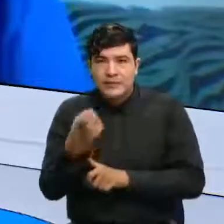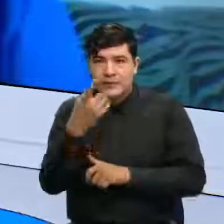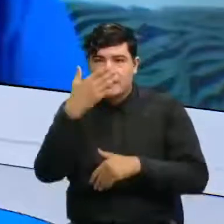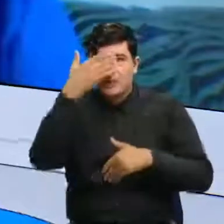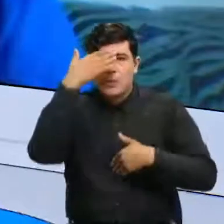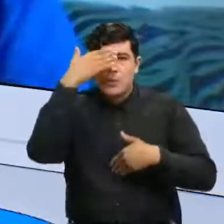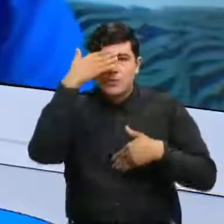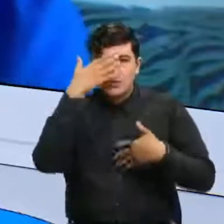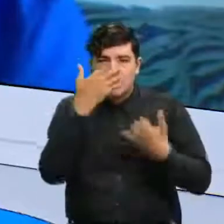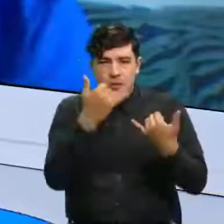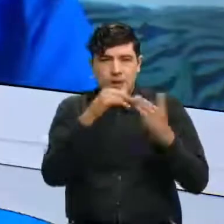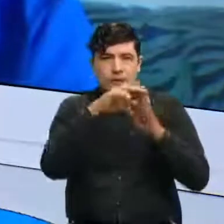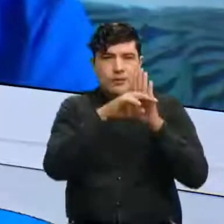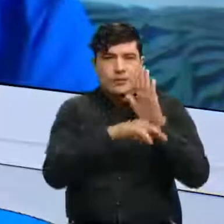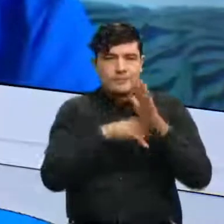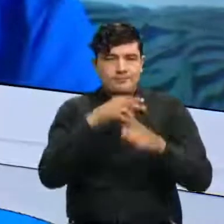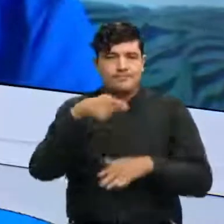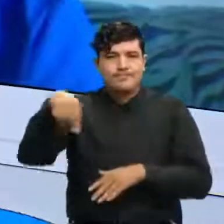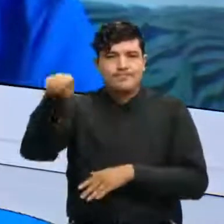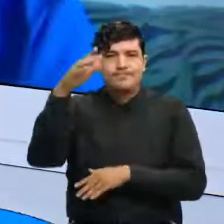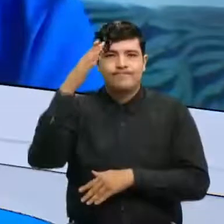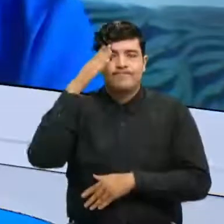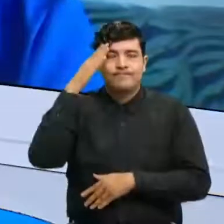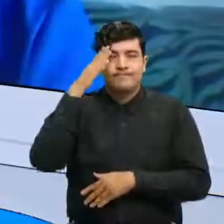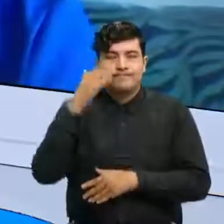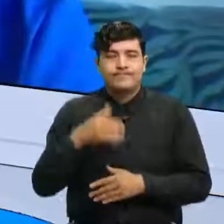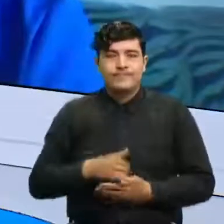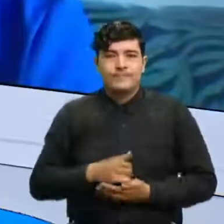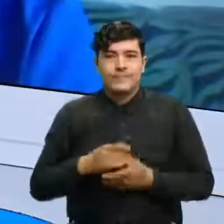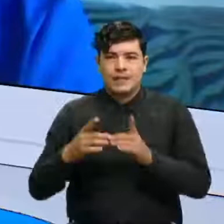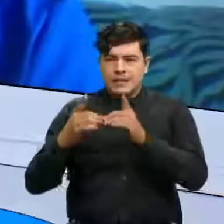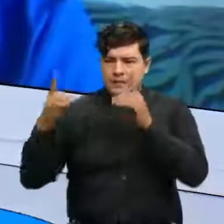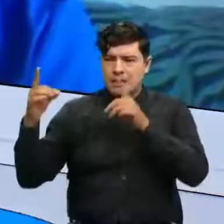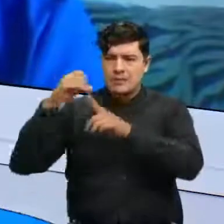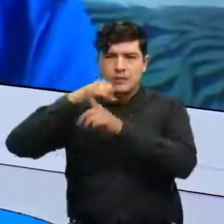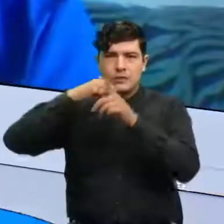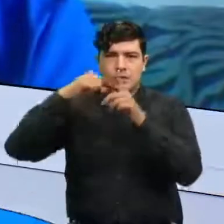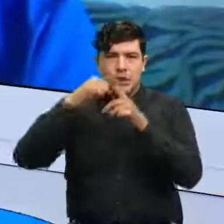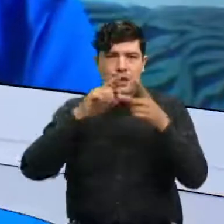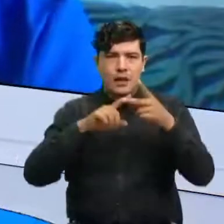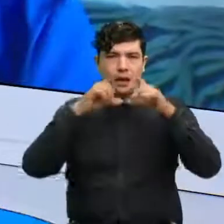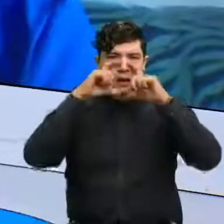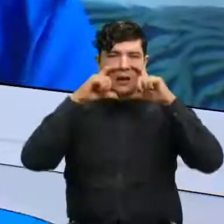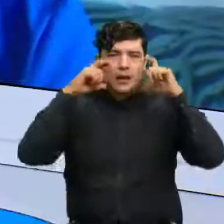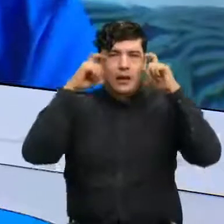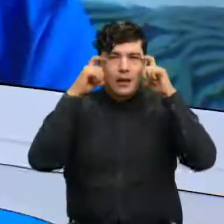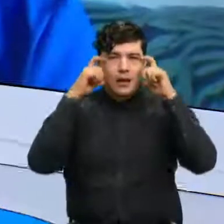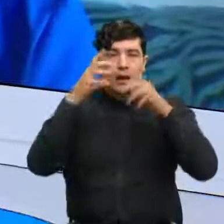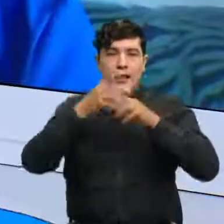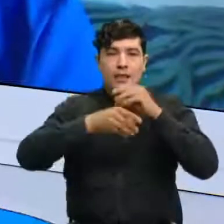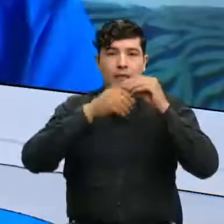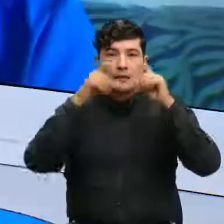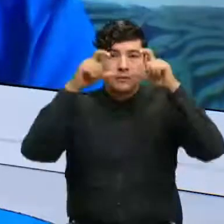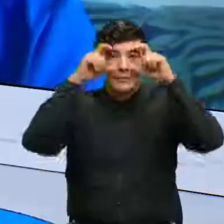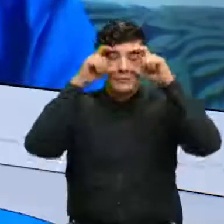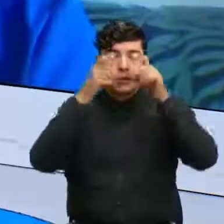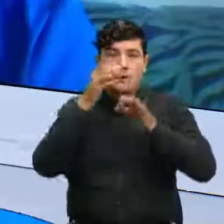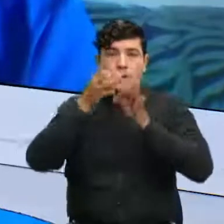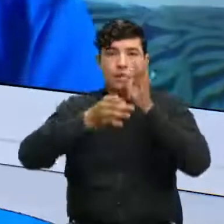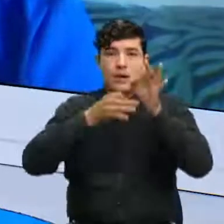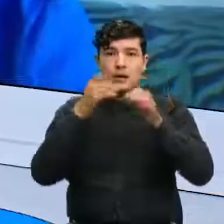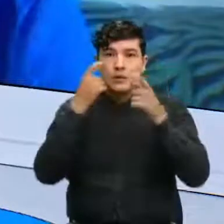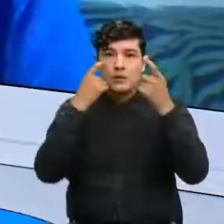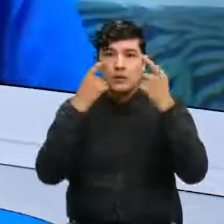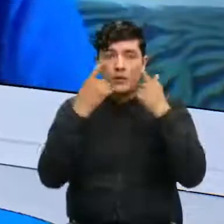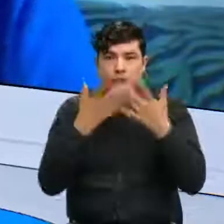conciencia, pues tomen las medidas. Entonces recuerden, distanciamiento social, uso de tapabocas y gafas, protegerse los ojos también